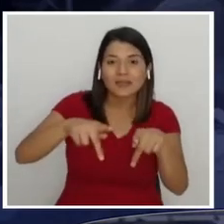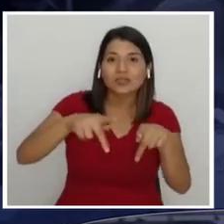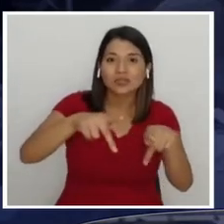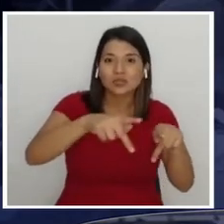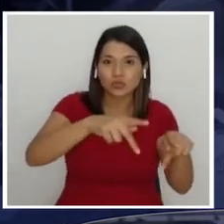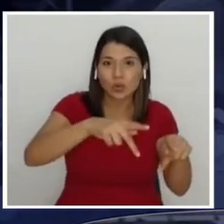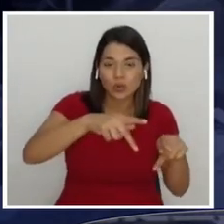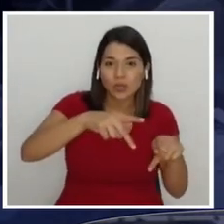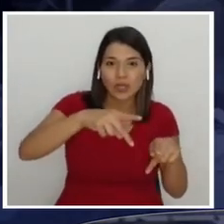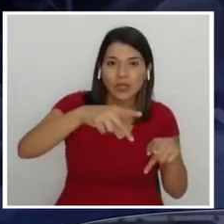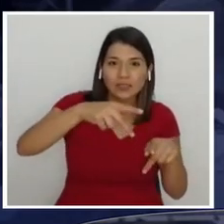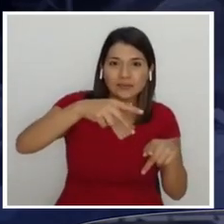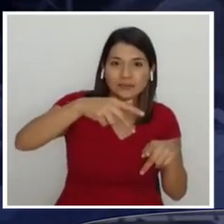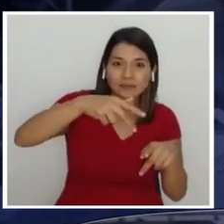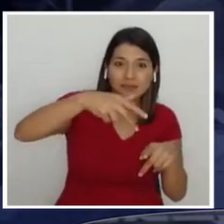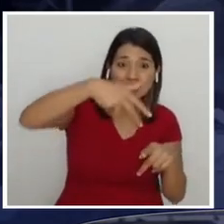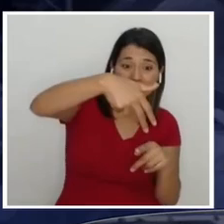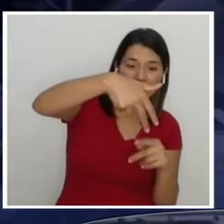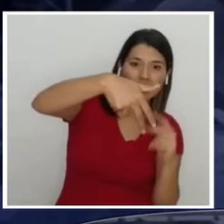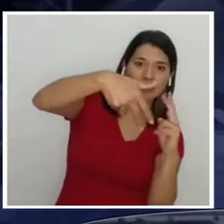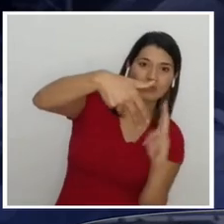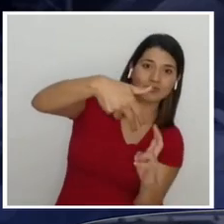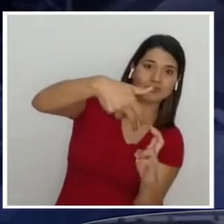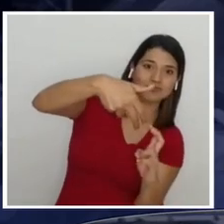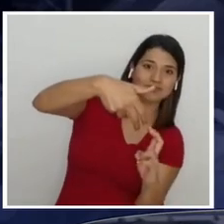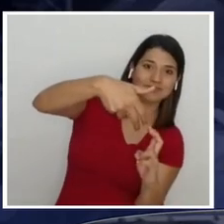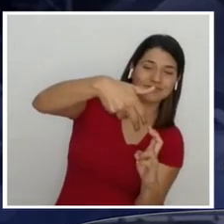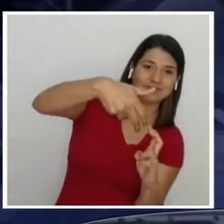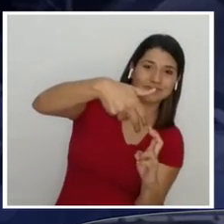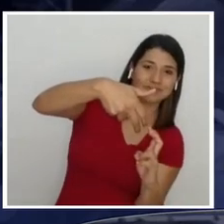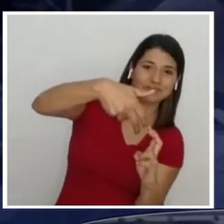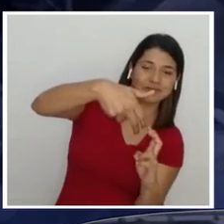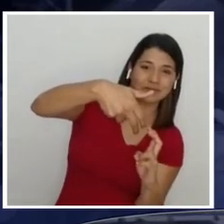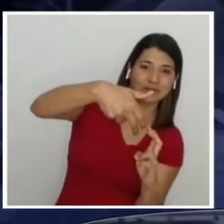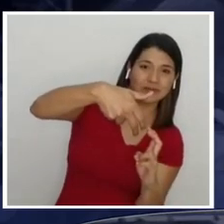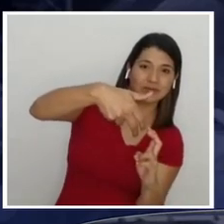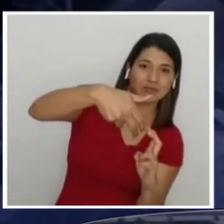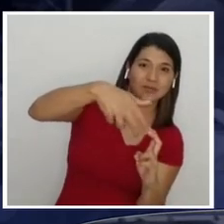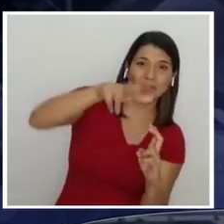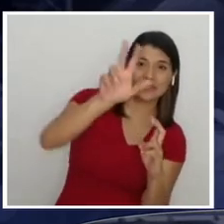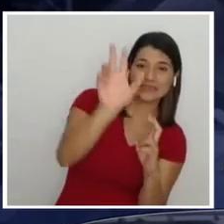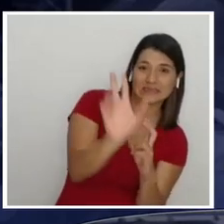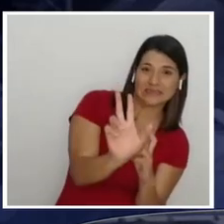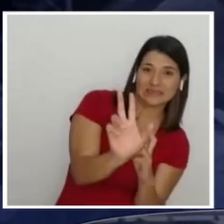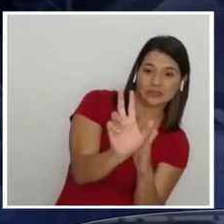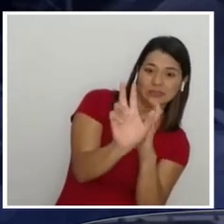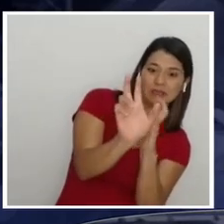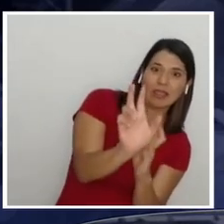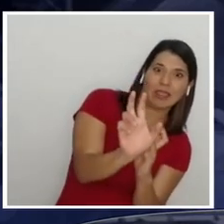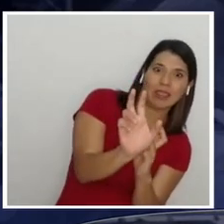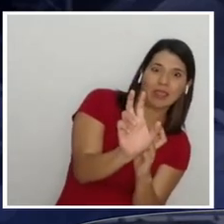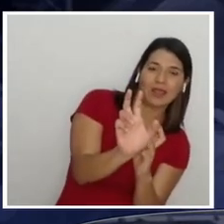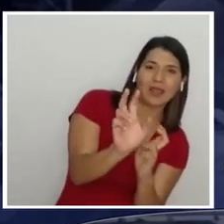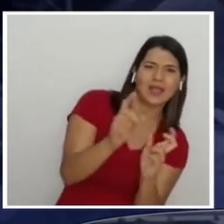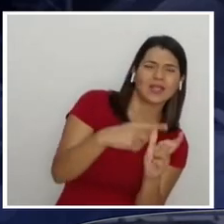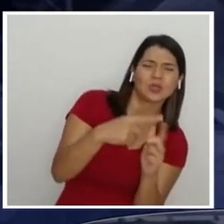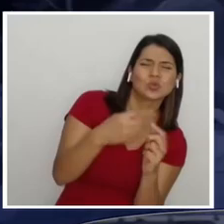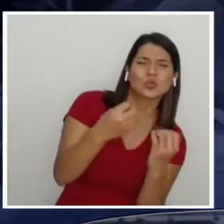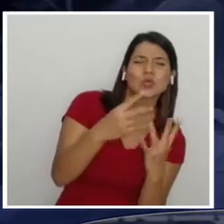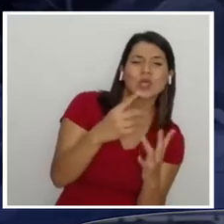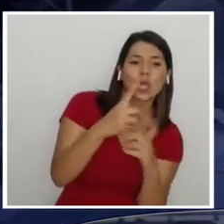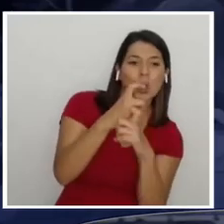despegue espacial, ¿verdad? Y era difícil y complejo asegurarlas para poder extraerlas,